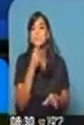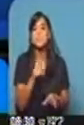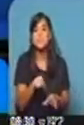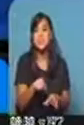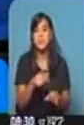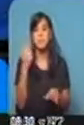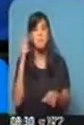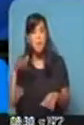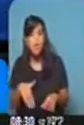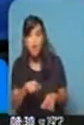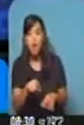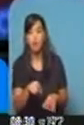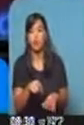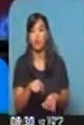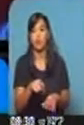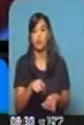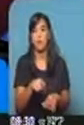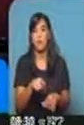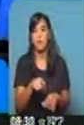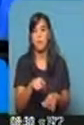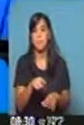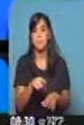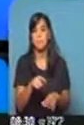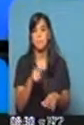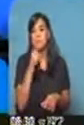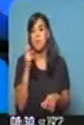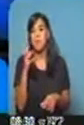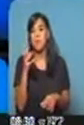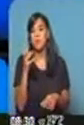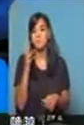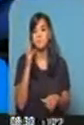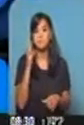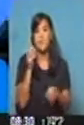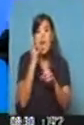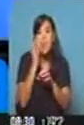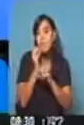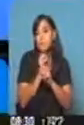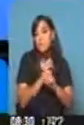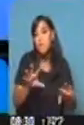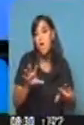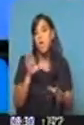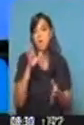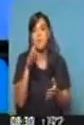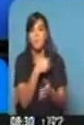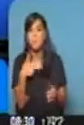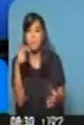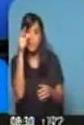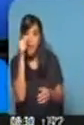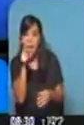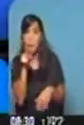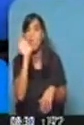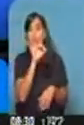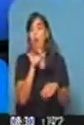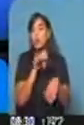dicho menor fuese con consecuencia de una falta o una negligencia de parte de sus padres o sus tutores